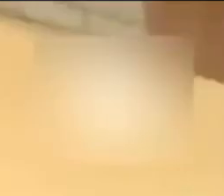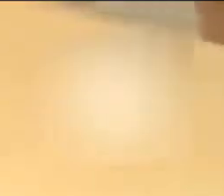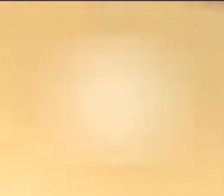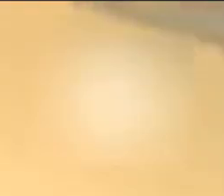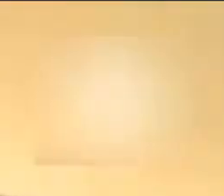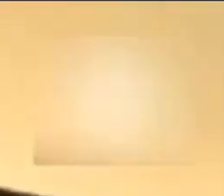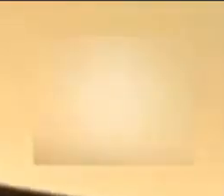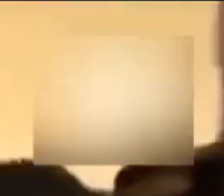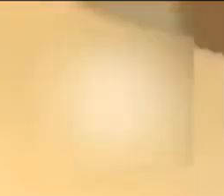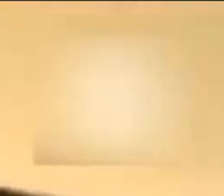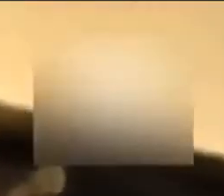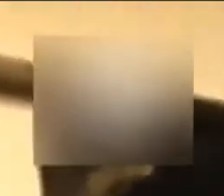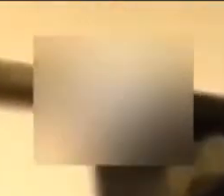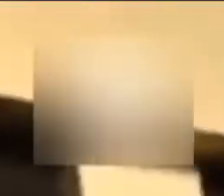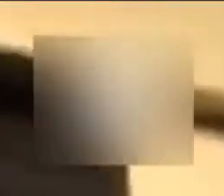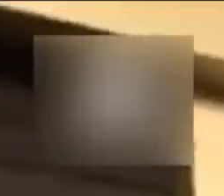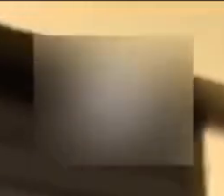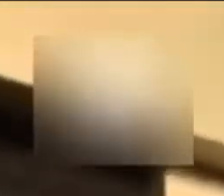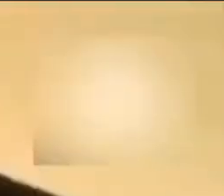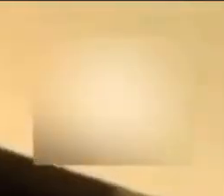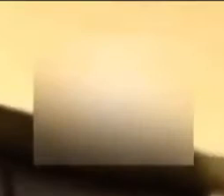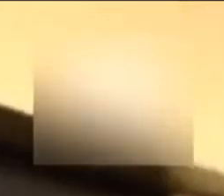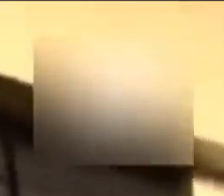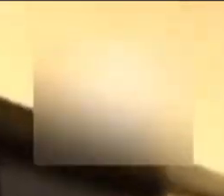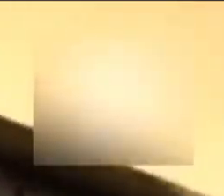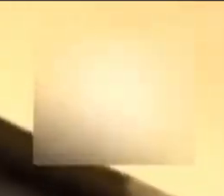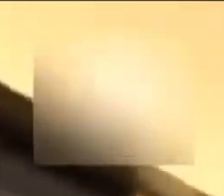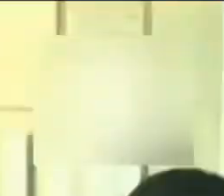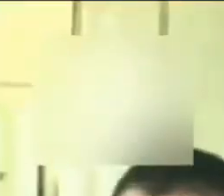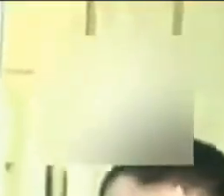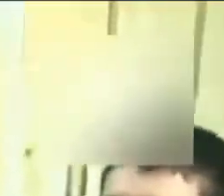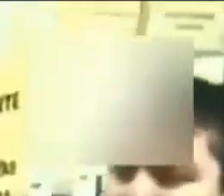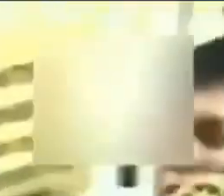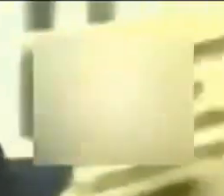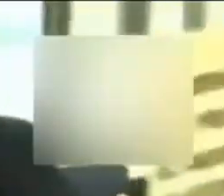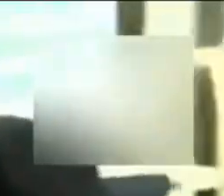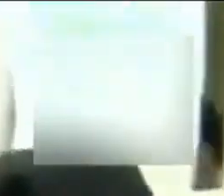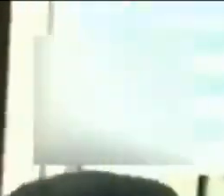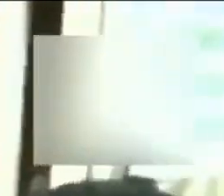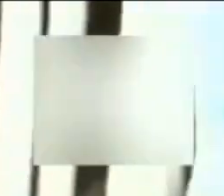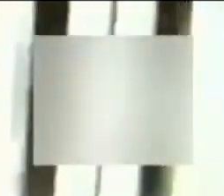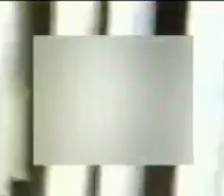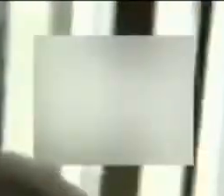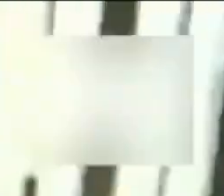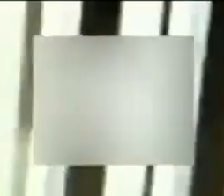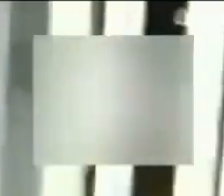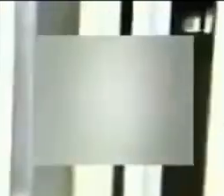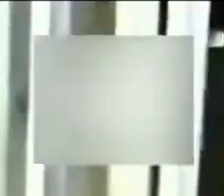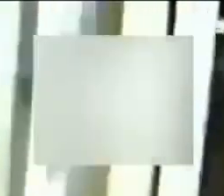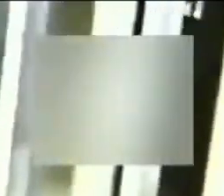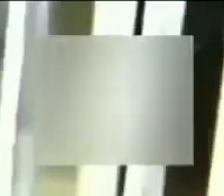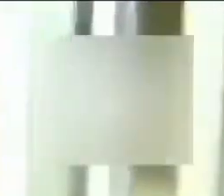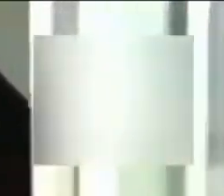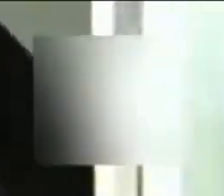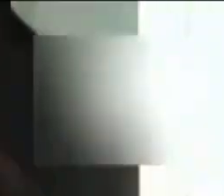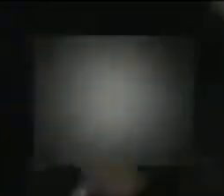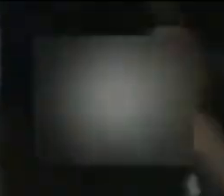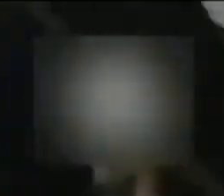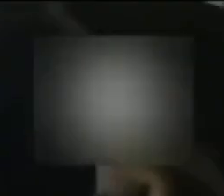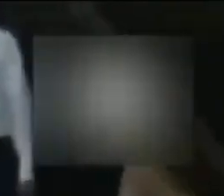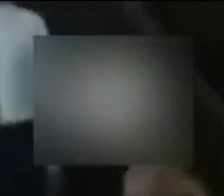exgobernador de Veracruz afirma que incluso, pues que nunca se ha subido ni siquiera un vehículo de esa marca. Así que Javier Duarte